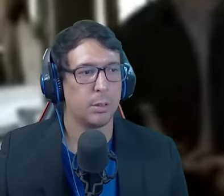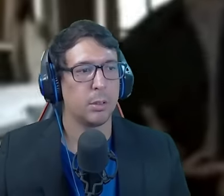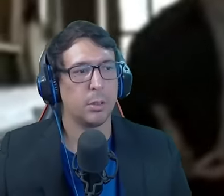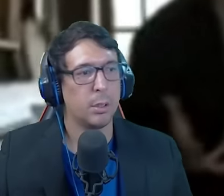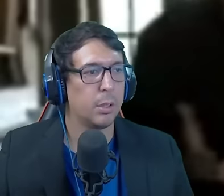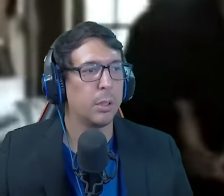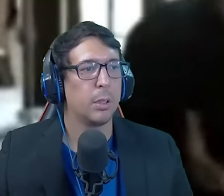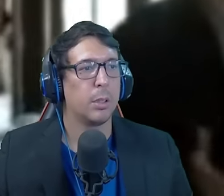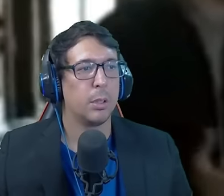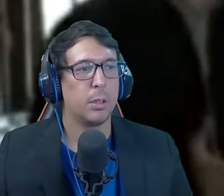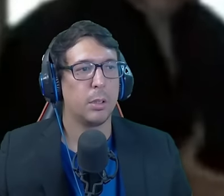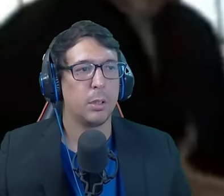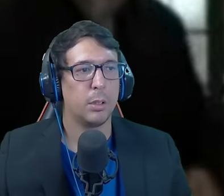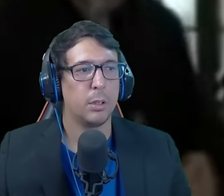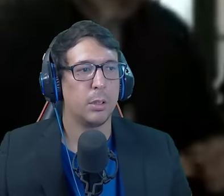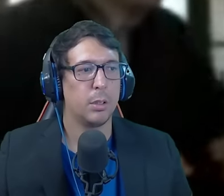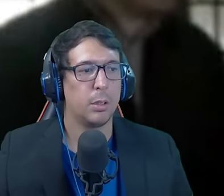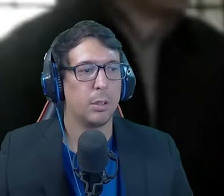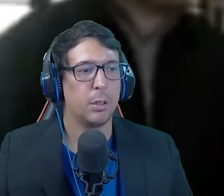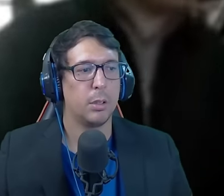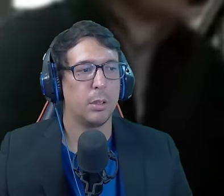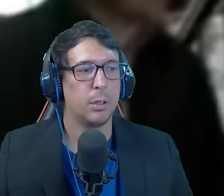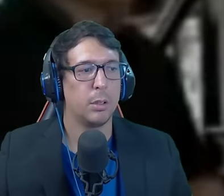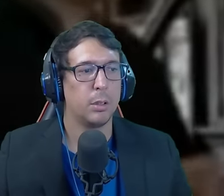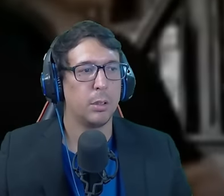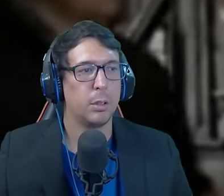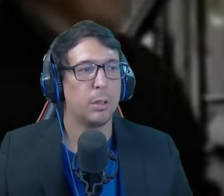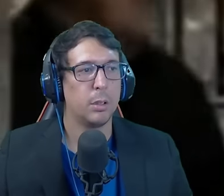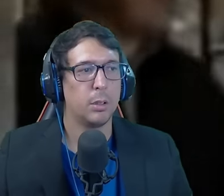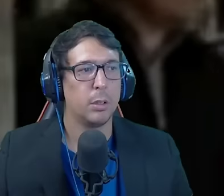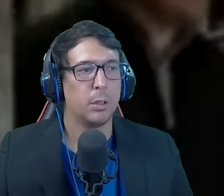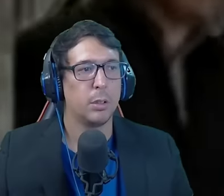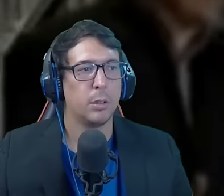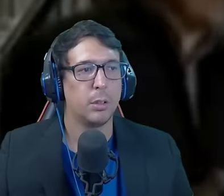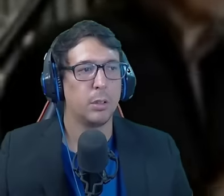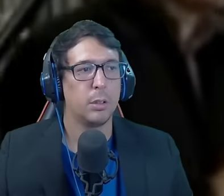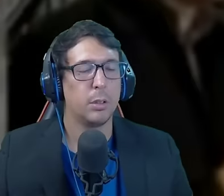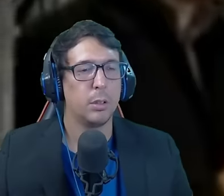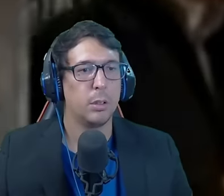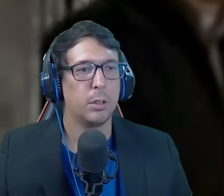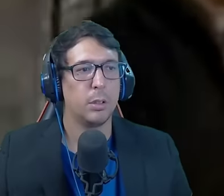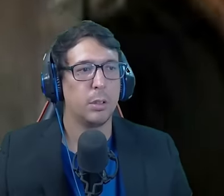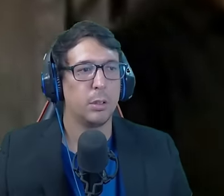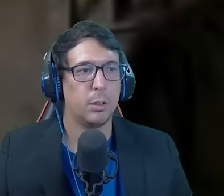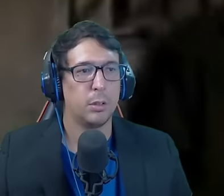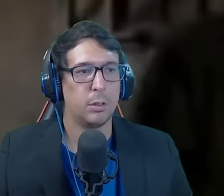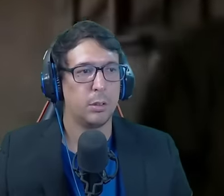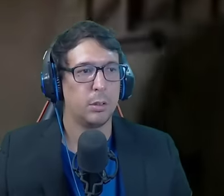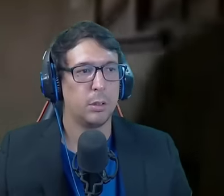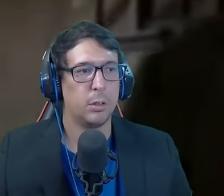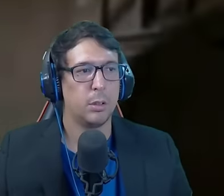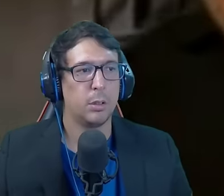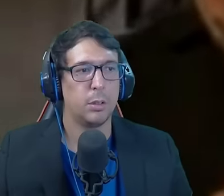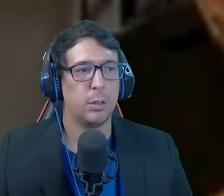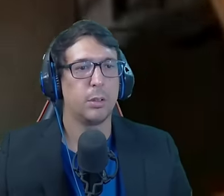económica, y Chile se veía como una tierra promisoria. El cambio era favorable, se ofrecía tierra, se estaban haciendo ferrocarriles. La